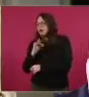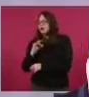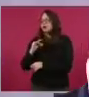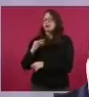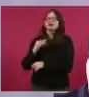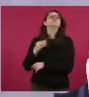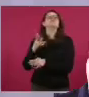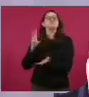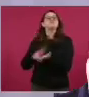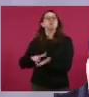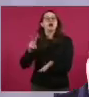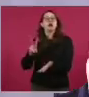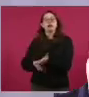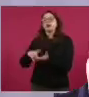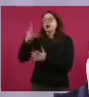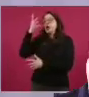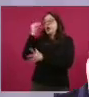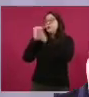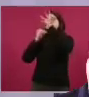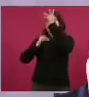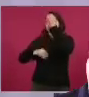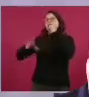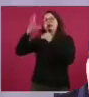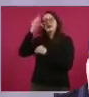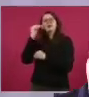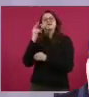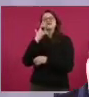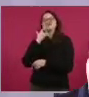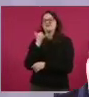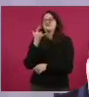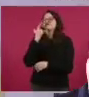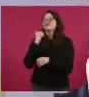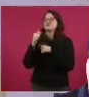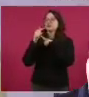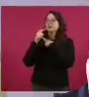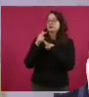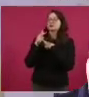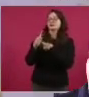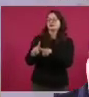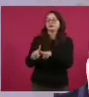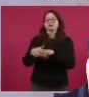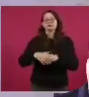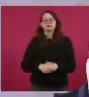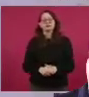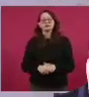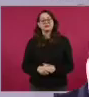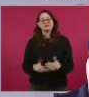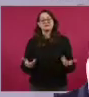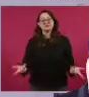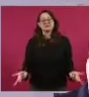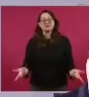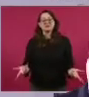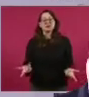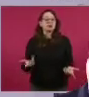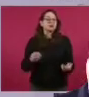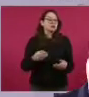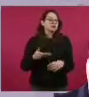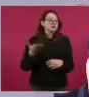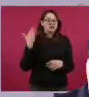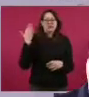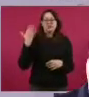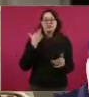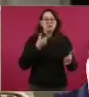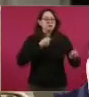triunfo. Hace no muchos años, la prensa recurrentemente pregunta